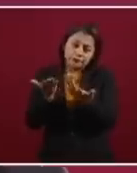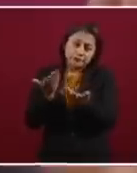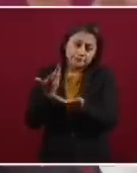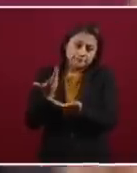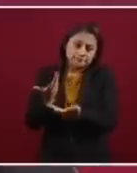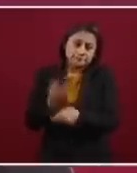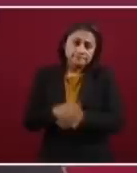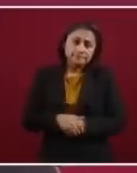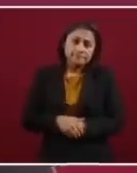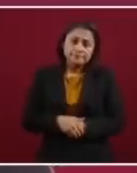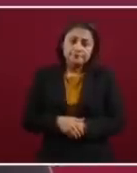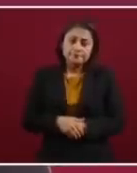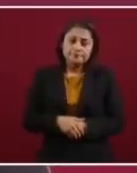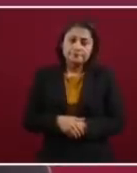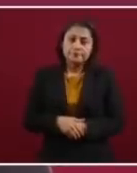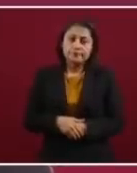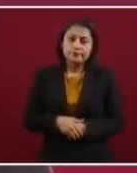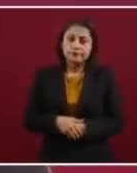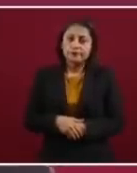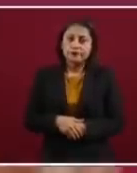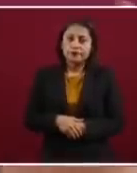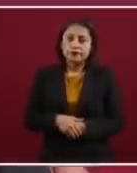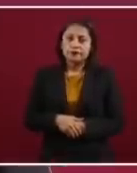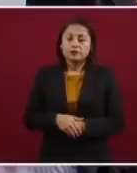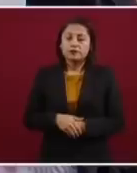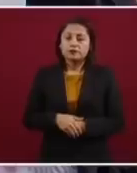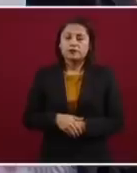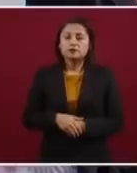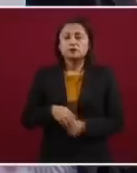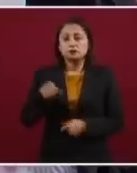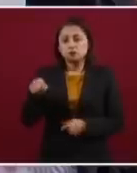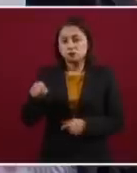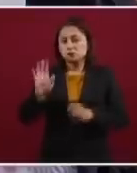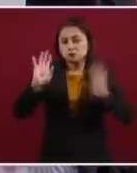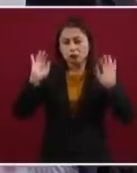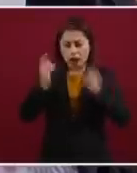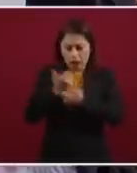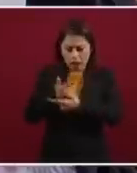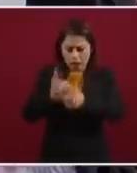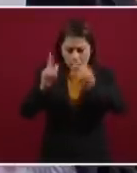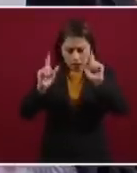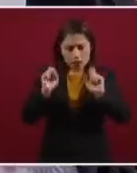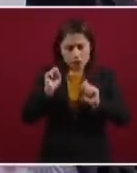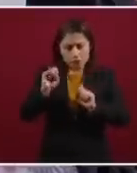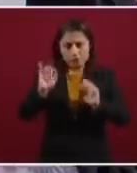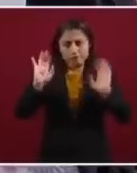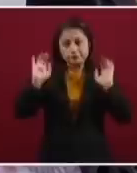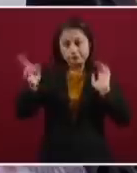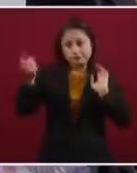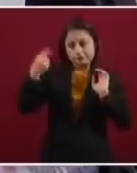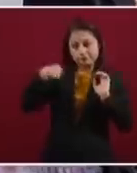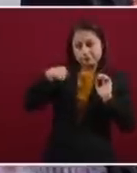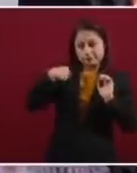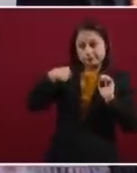también son libres ojalá y me hagan caso este